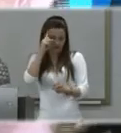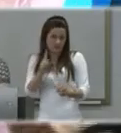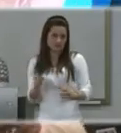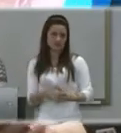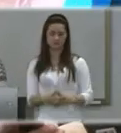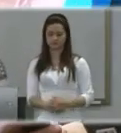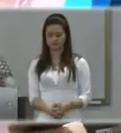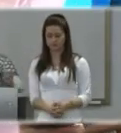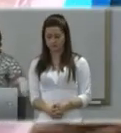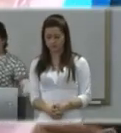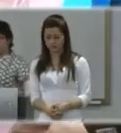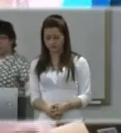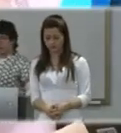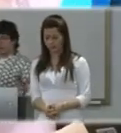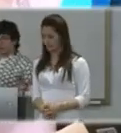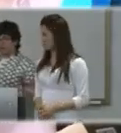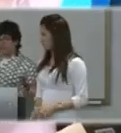Quería